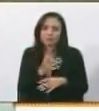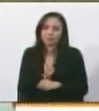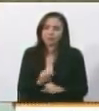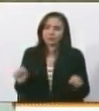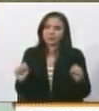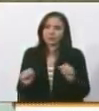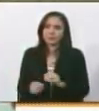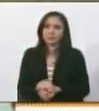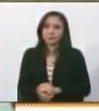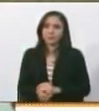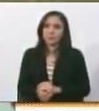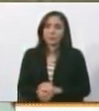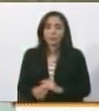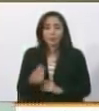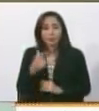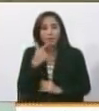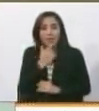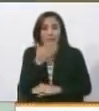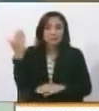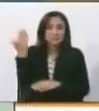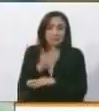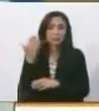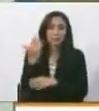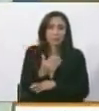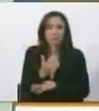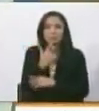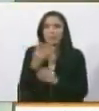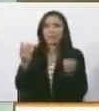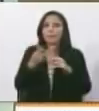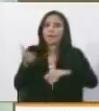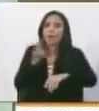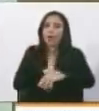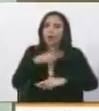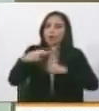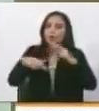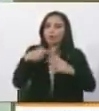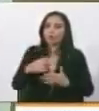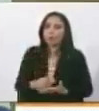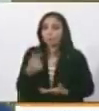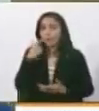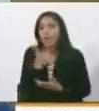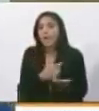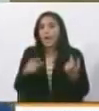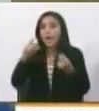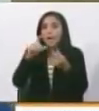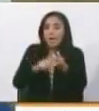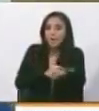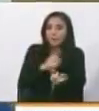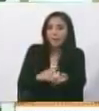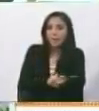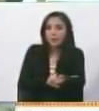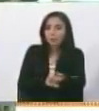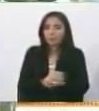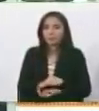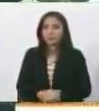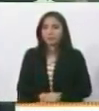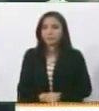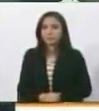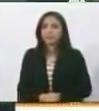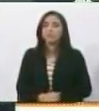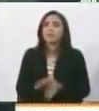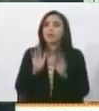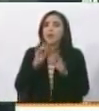Ante más sanciones, más revolución. Cilia, los hermanitos Rodríguez y Padrino, por cierto, me llegó una nota por